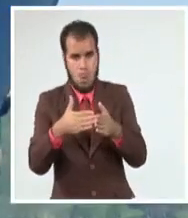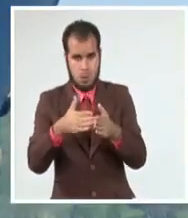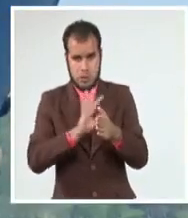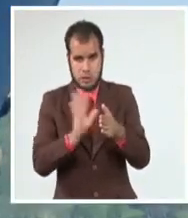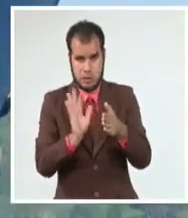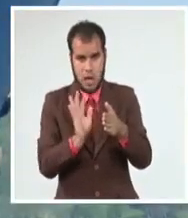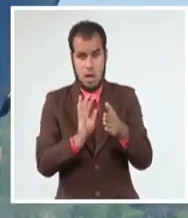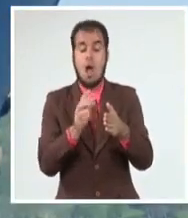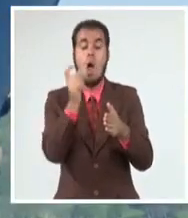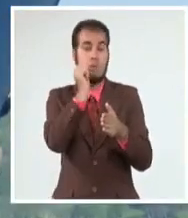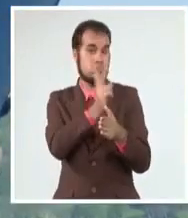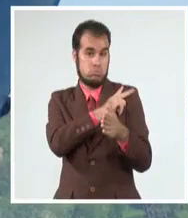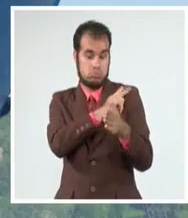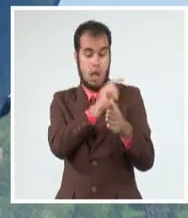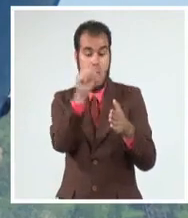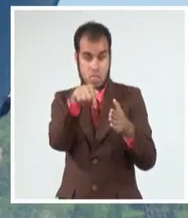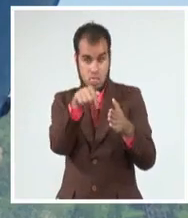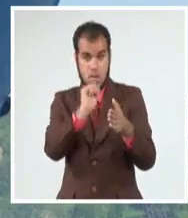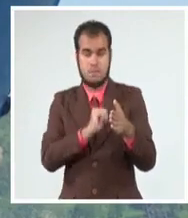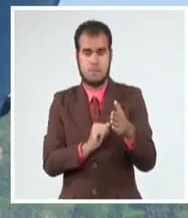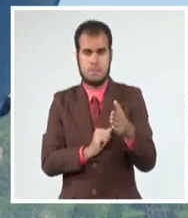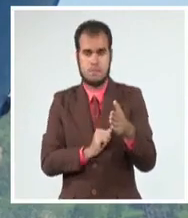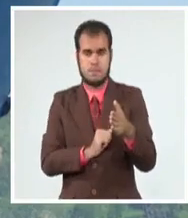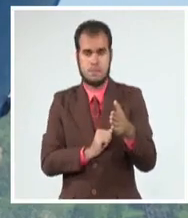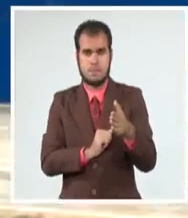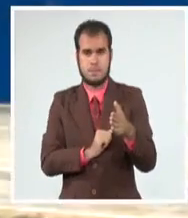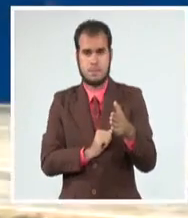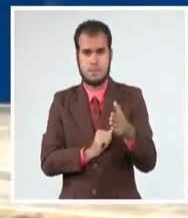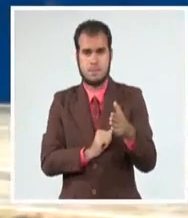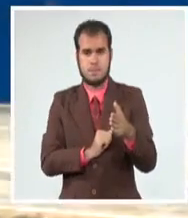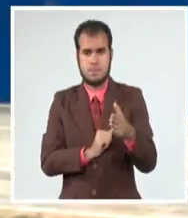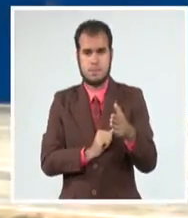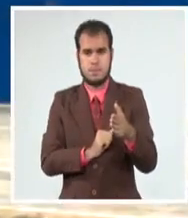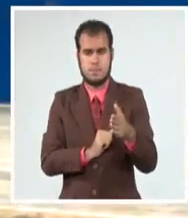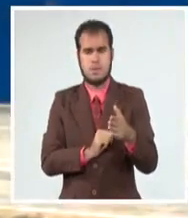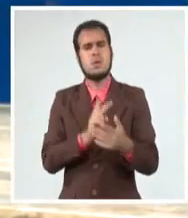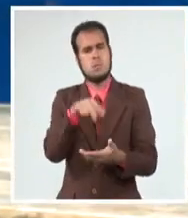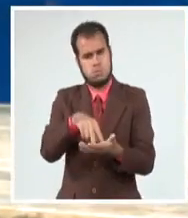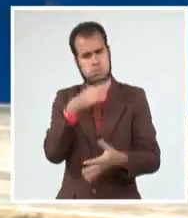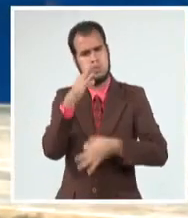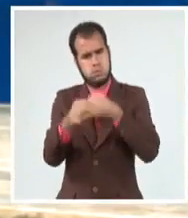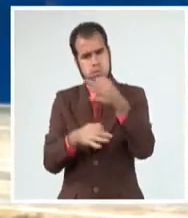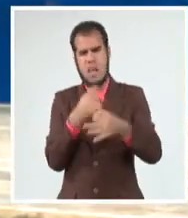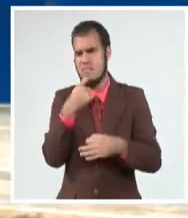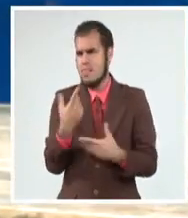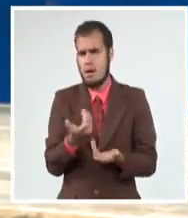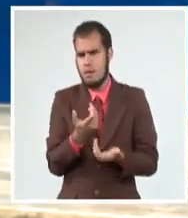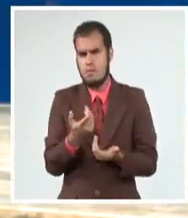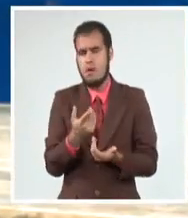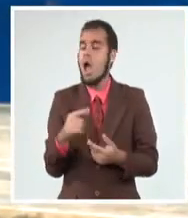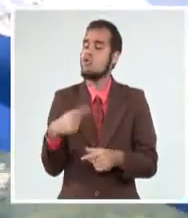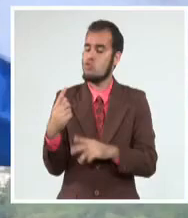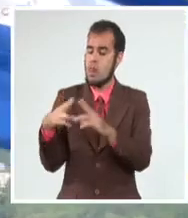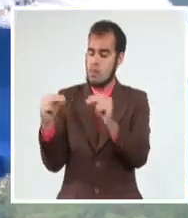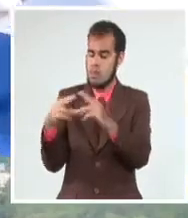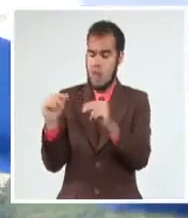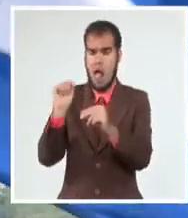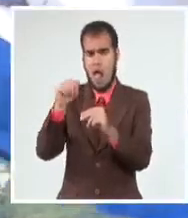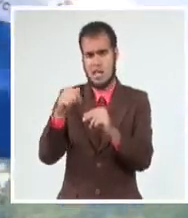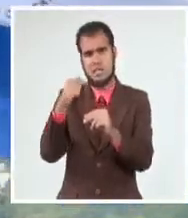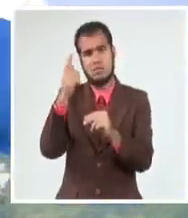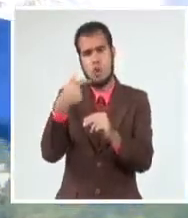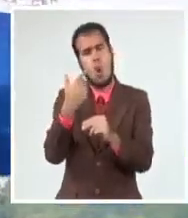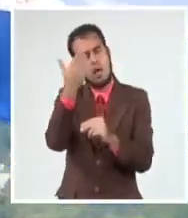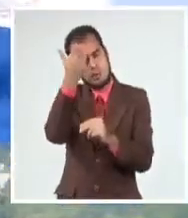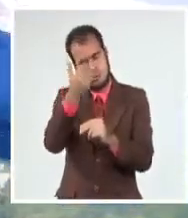capitán de la embarcación william antonio pérez al y afirmó que nicaragua siente un inmenso dolor en ayudar a